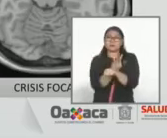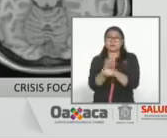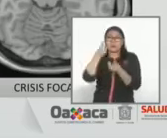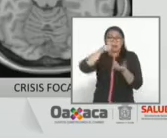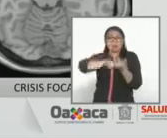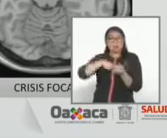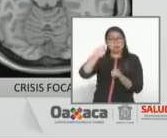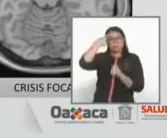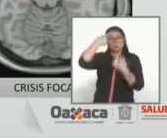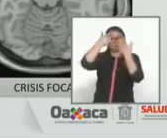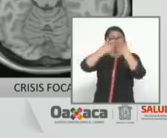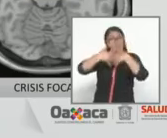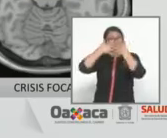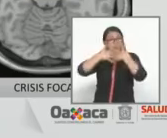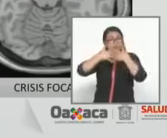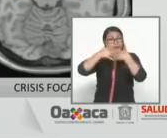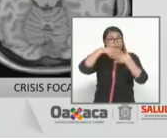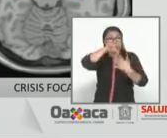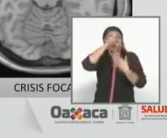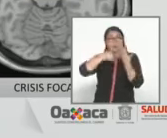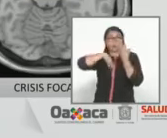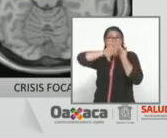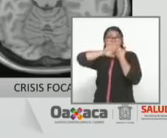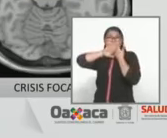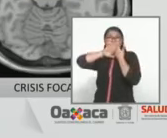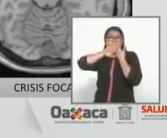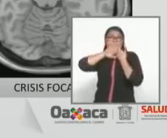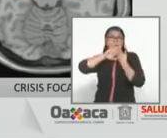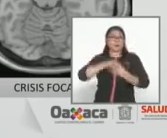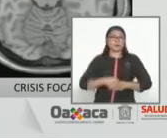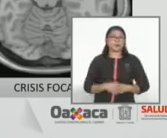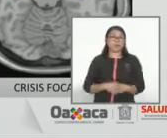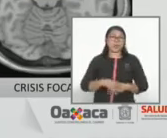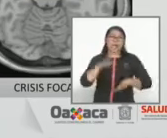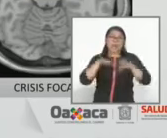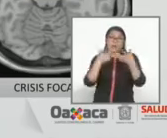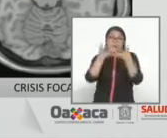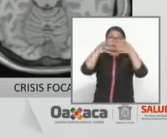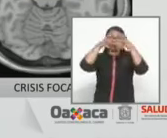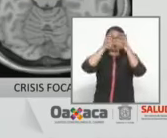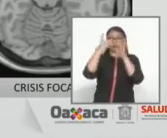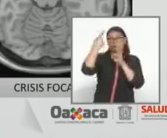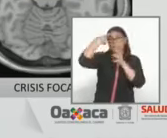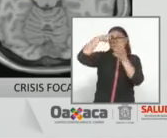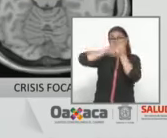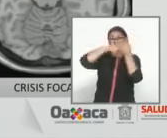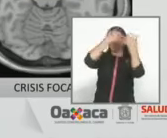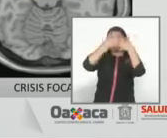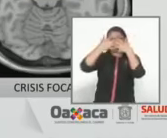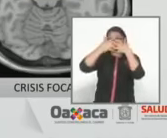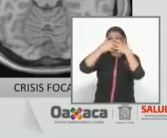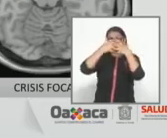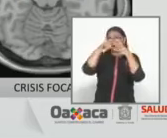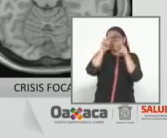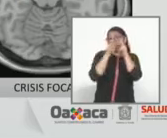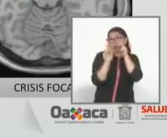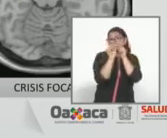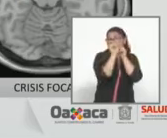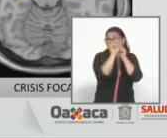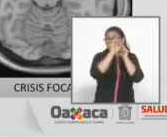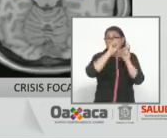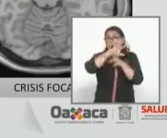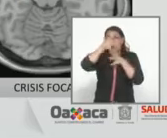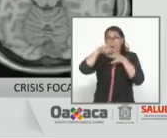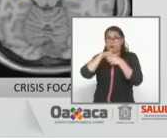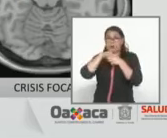en una zona, en una sola zona del cerebro, o puede ser de manera generalizada. Por lo tanto, las crisis se van a dividir en